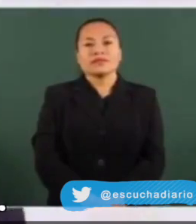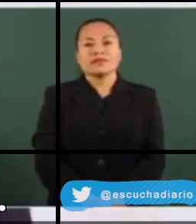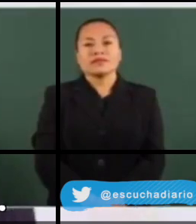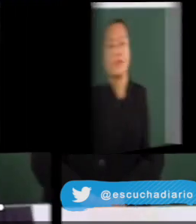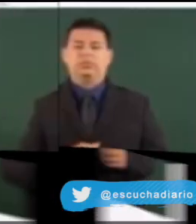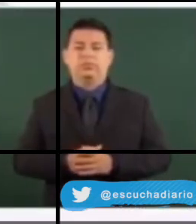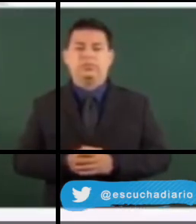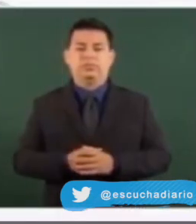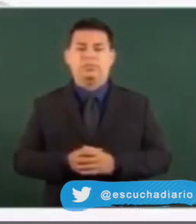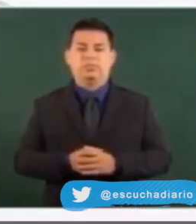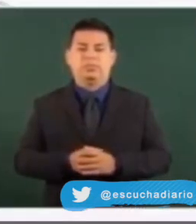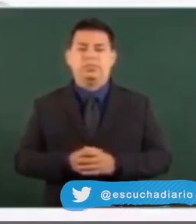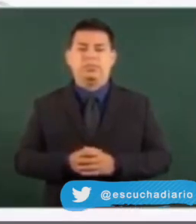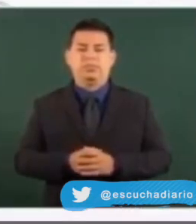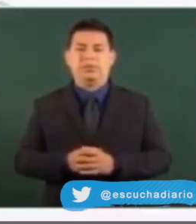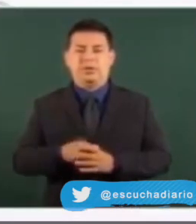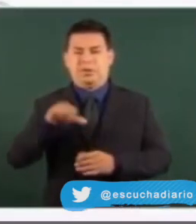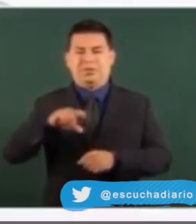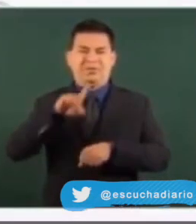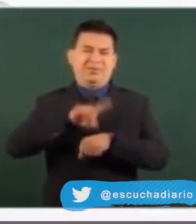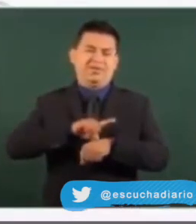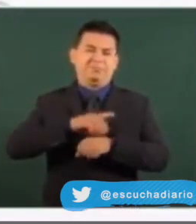friends in Mexico. En este día de la amistad,